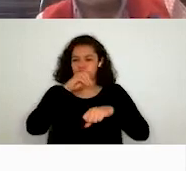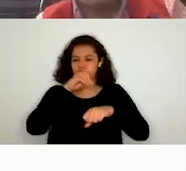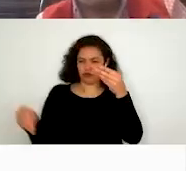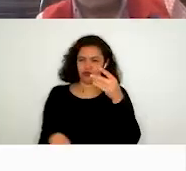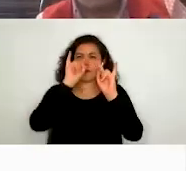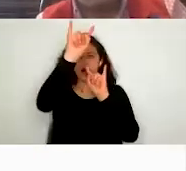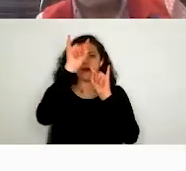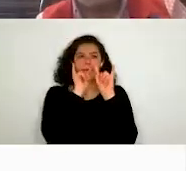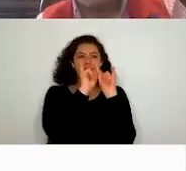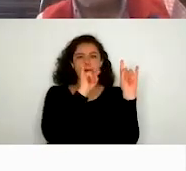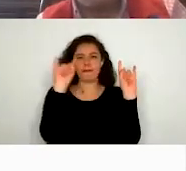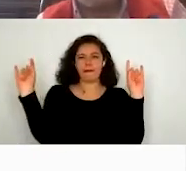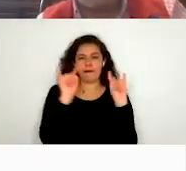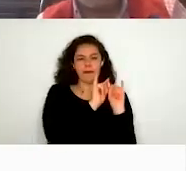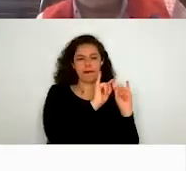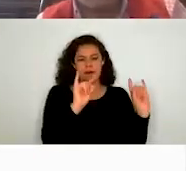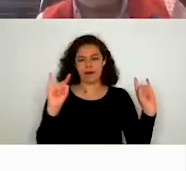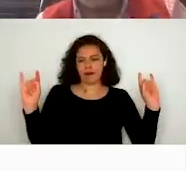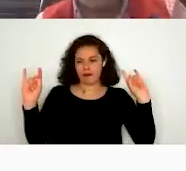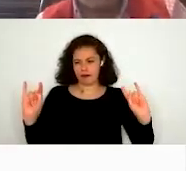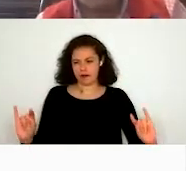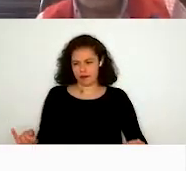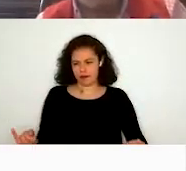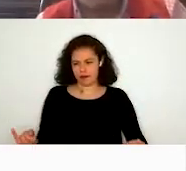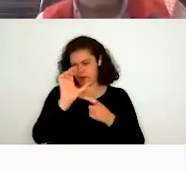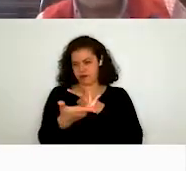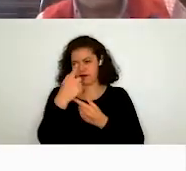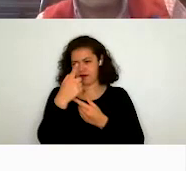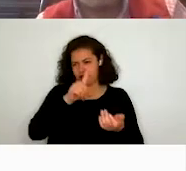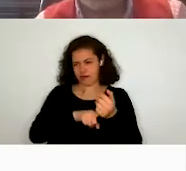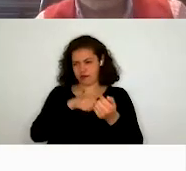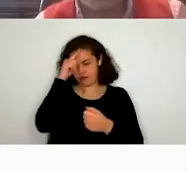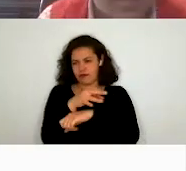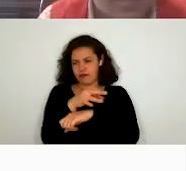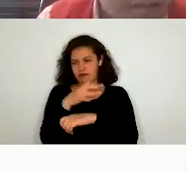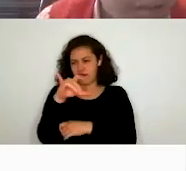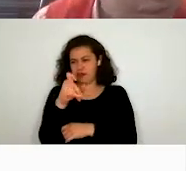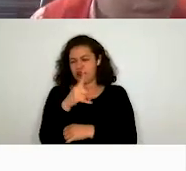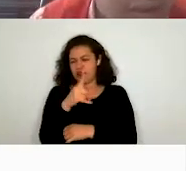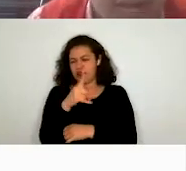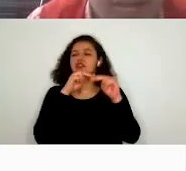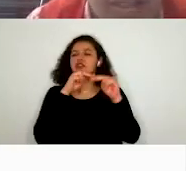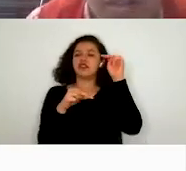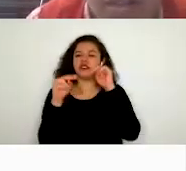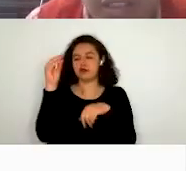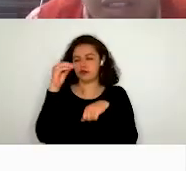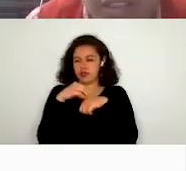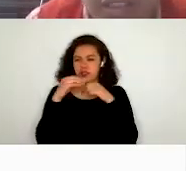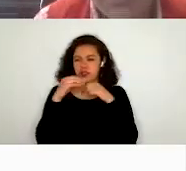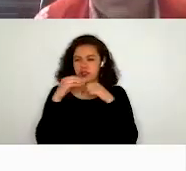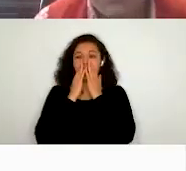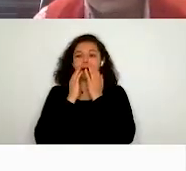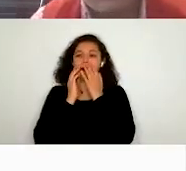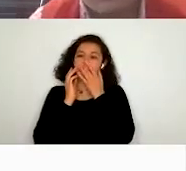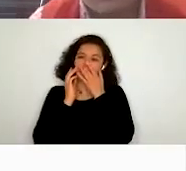del Comité Interno de Protección Civil, donde por niveles vamos a colocar los distintos